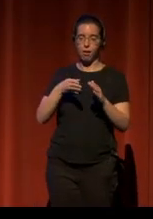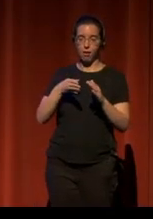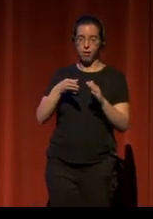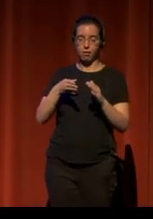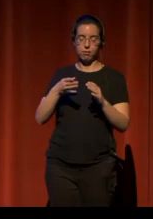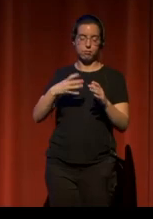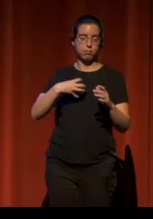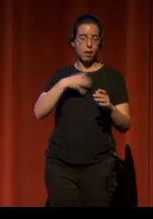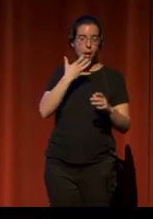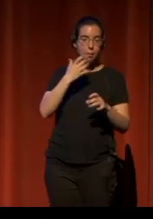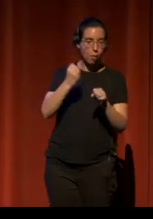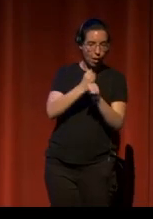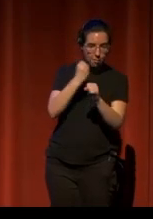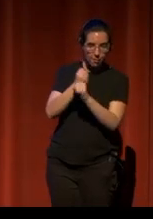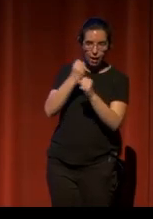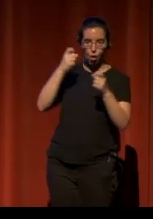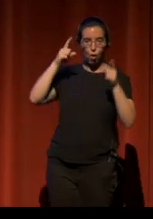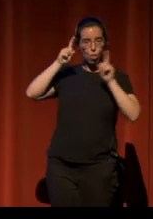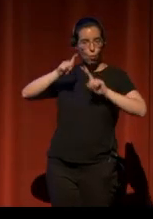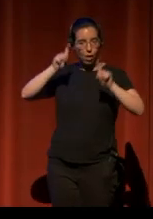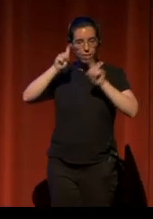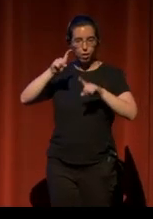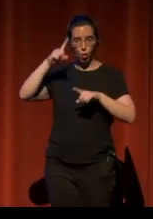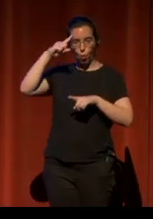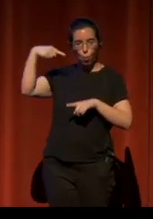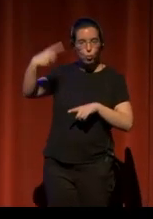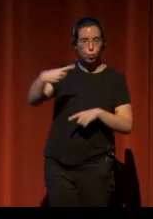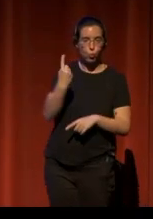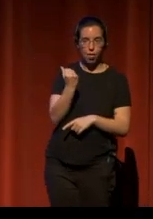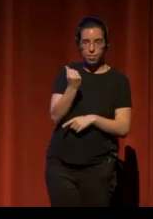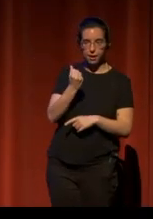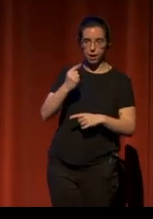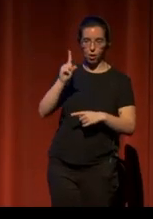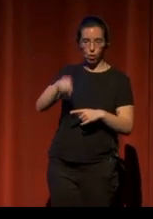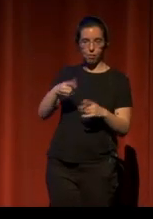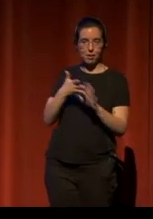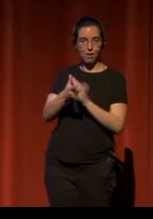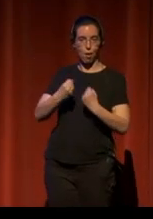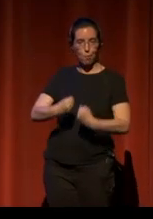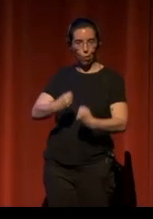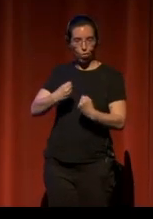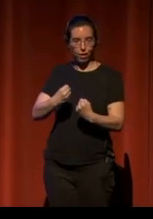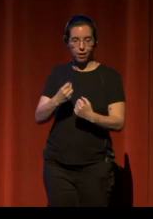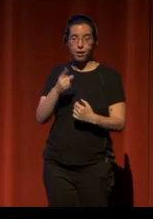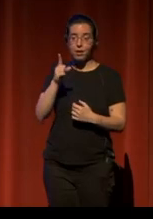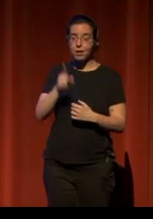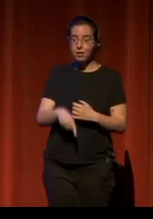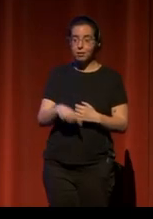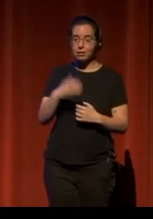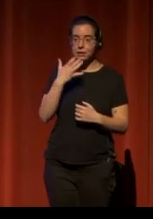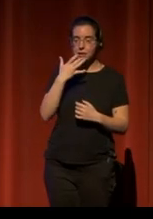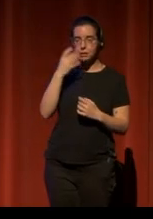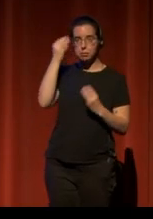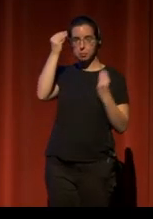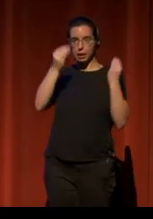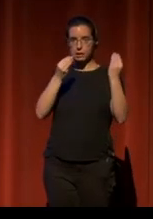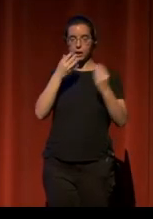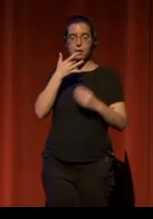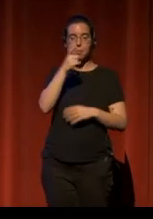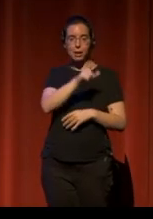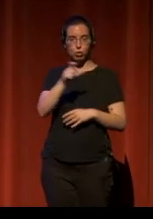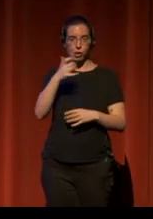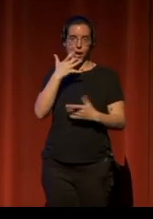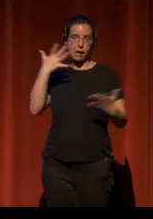empleo de Educación y cultura de dinero y de poder no Y si pensamos en personas si pensamos yo que sé por ejemplo en